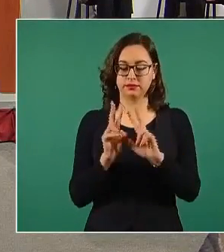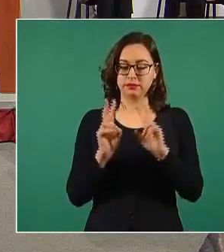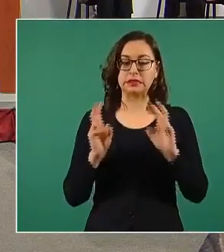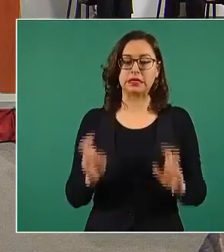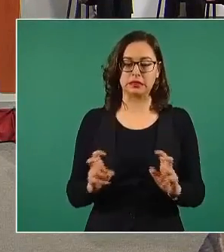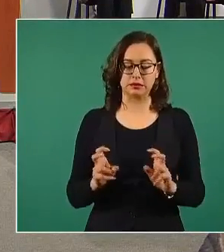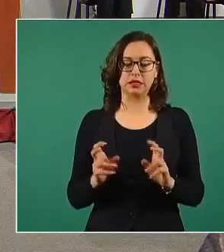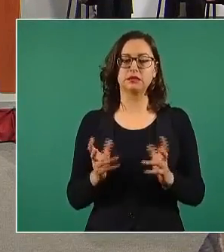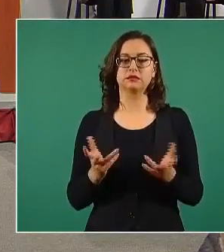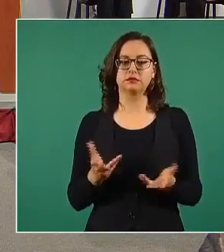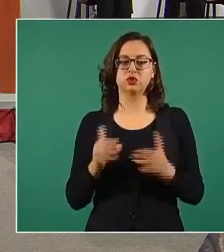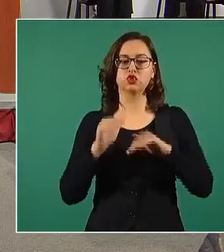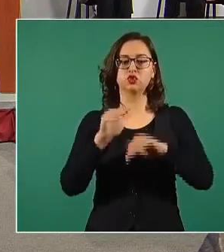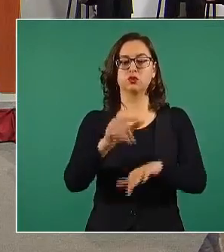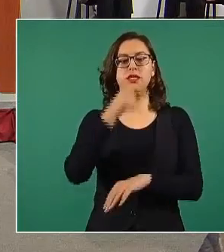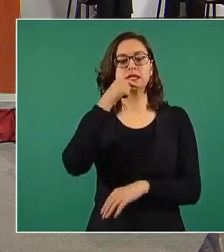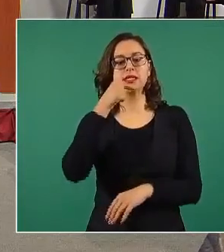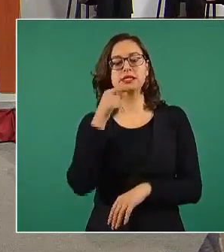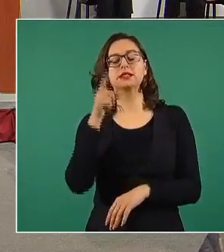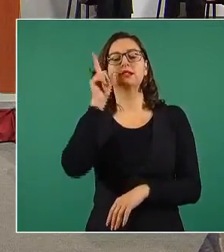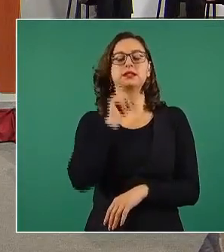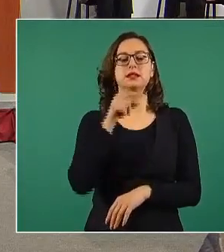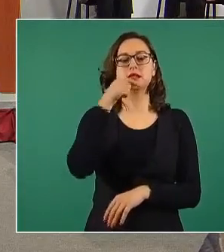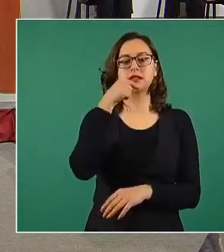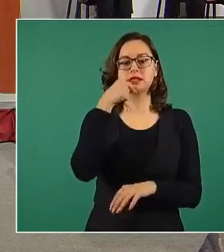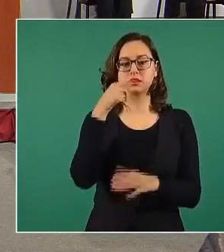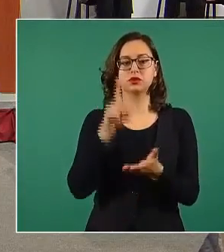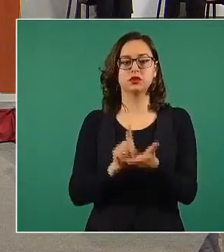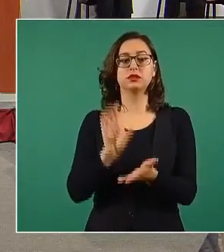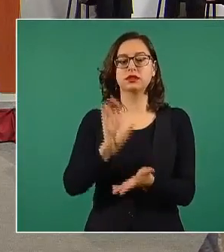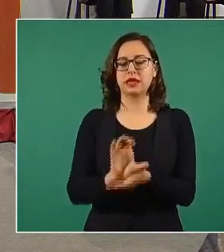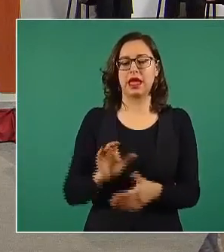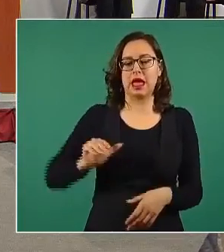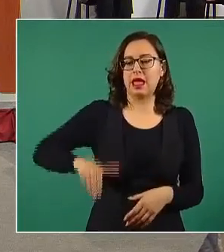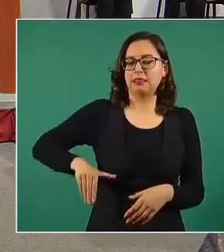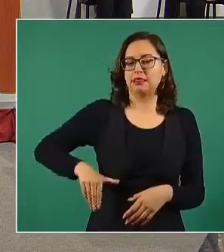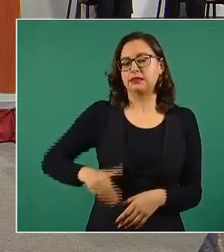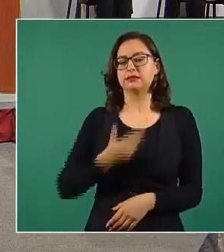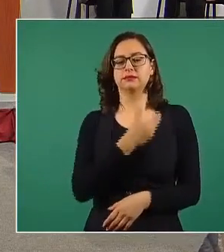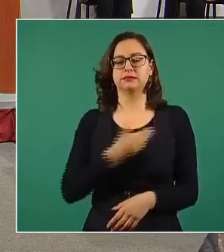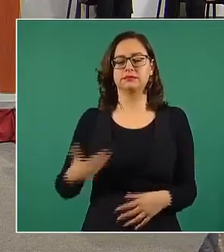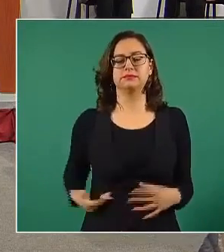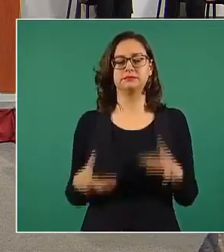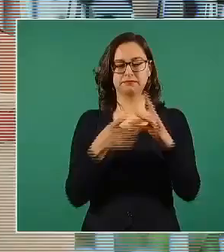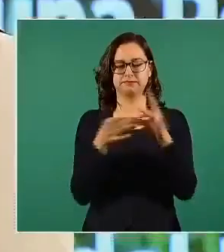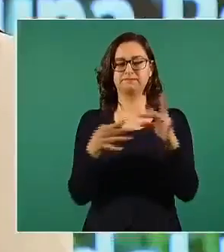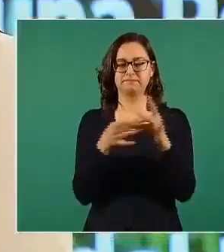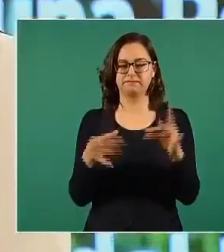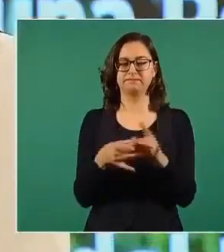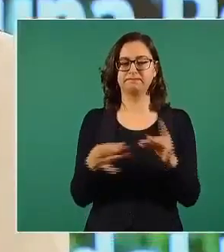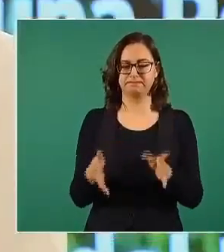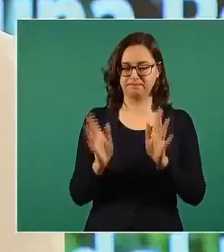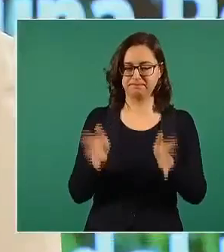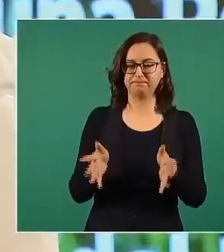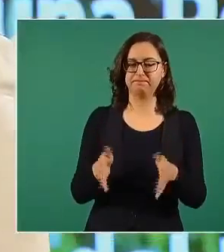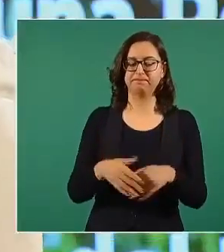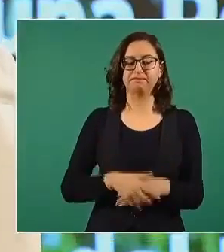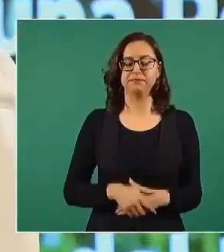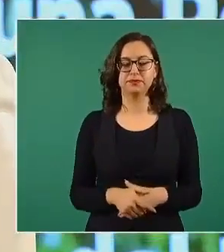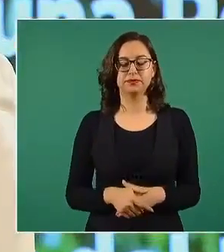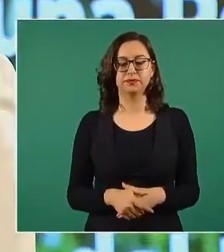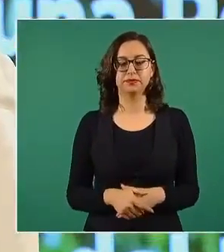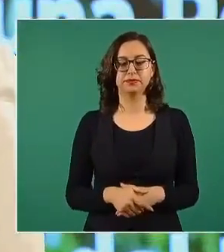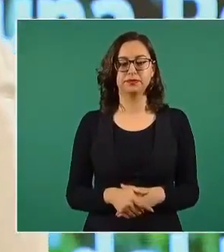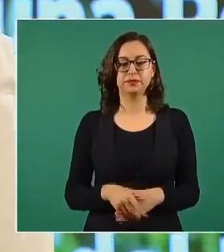presidente ha comentado sobre la atención para niñas, niños con discapacidad